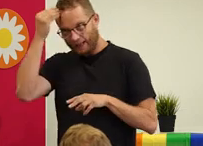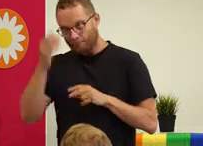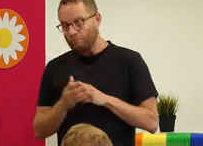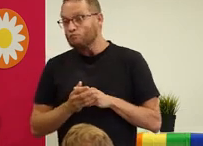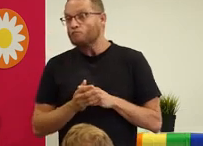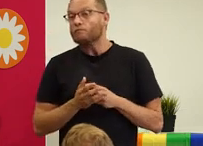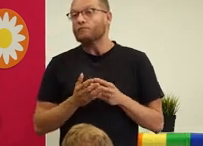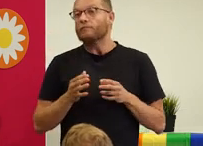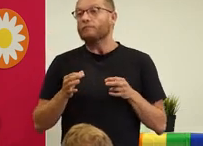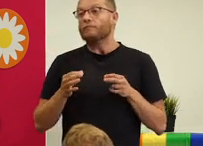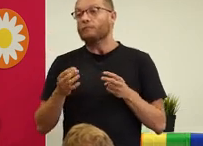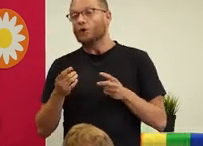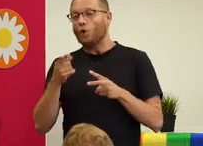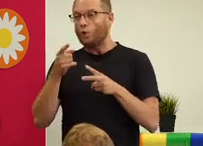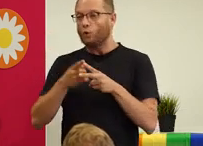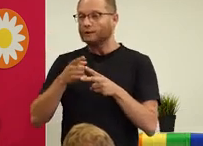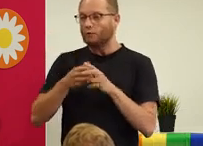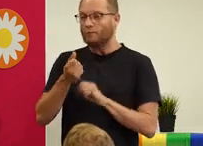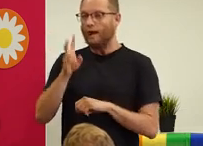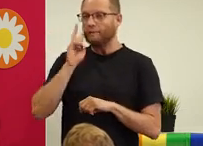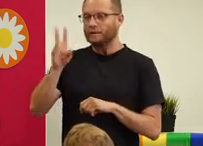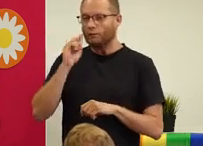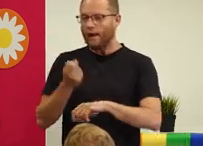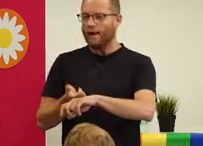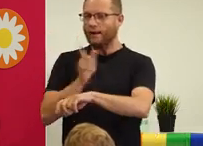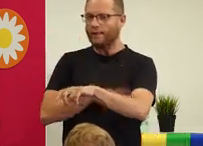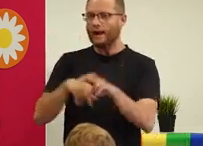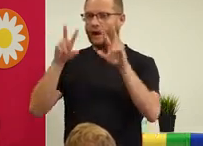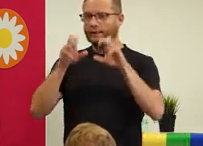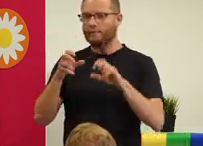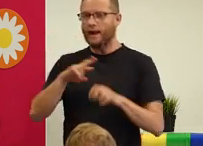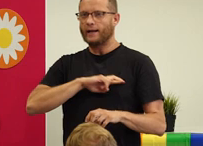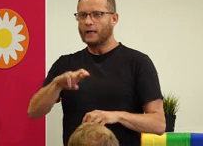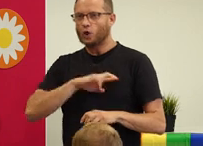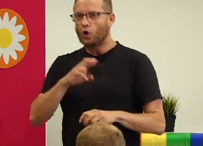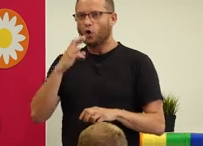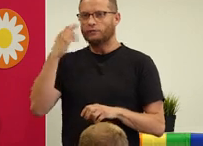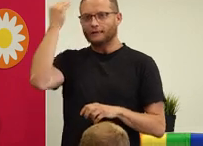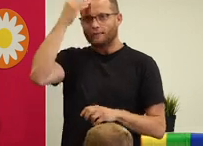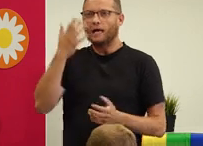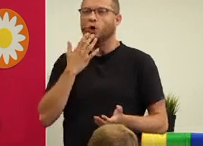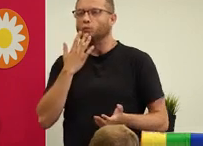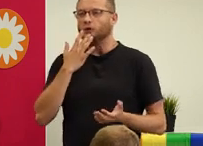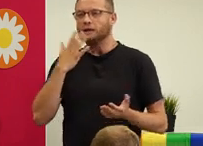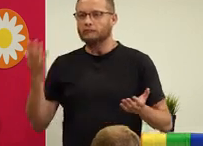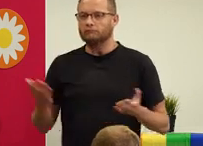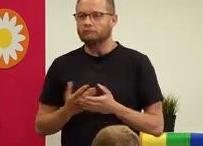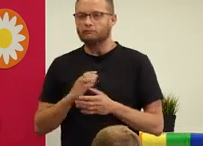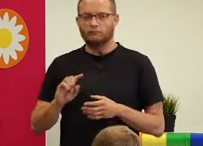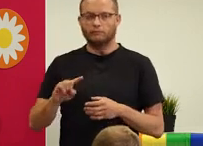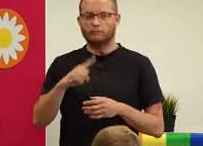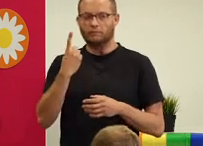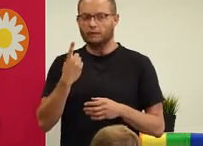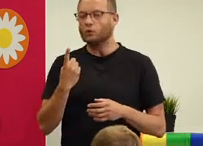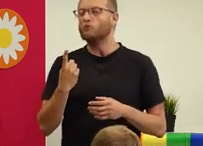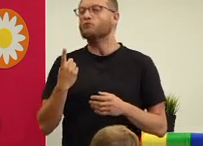Y utilizando la versión más radical de la religión islámica, como si, primero, como si